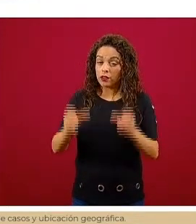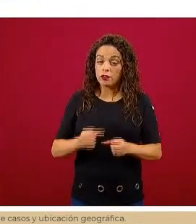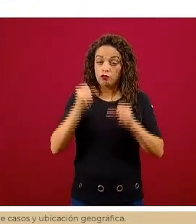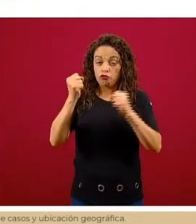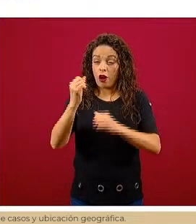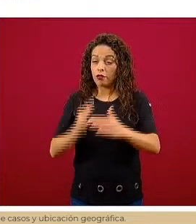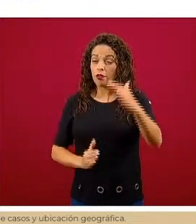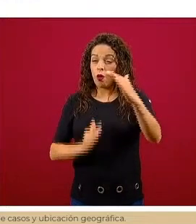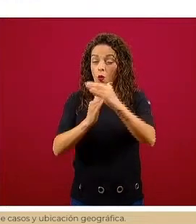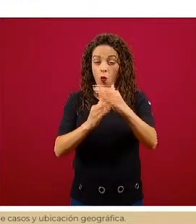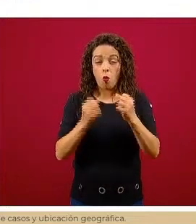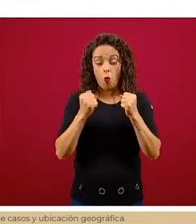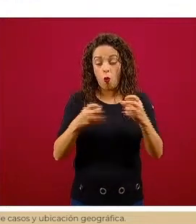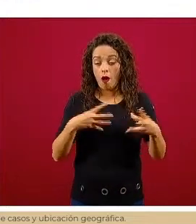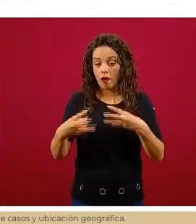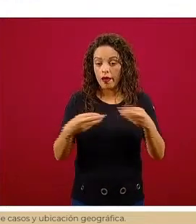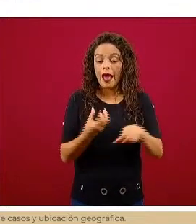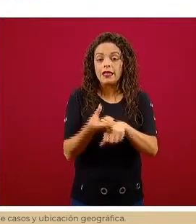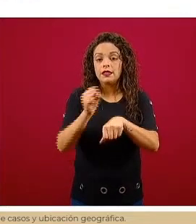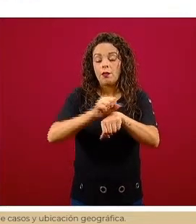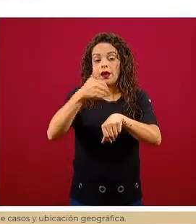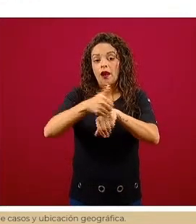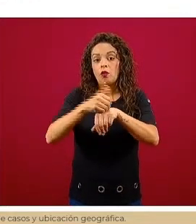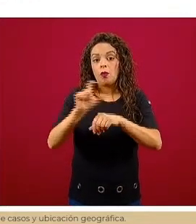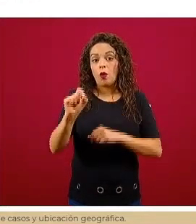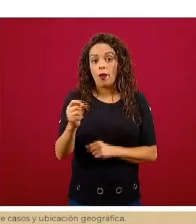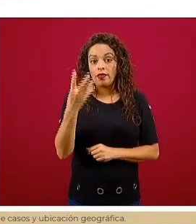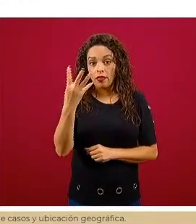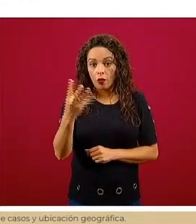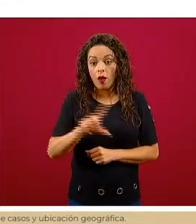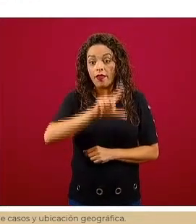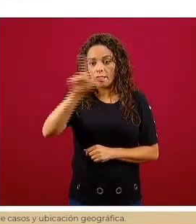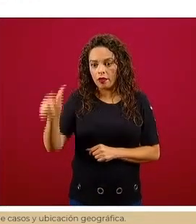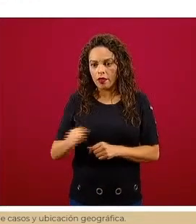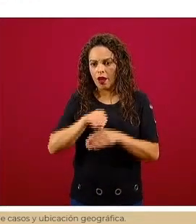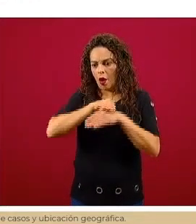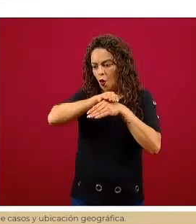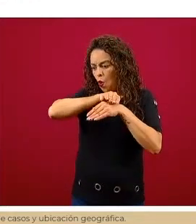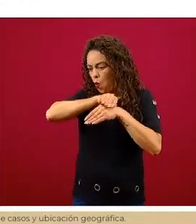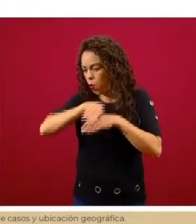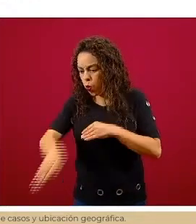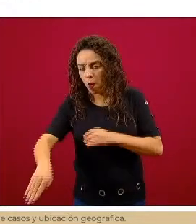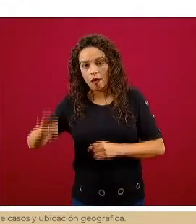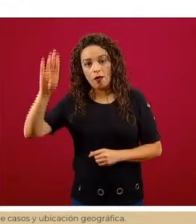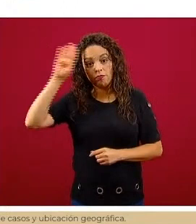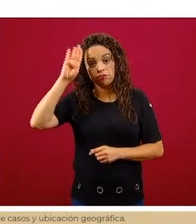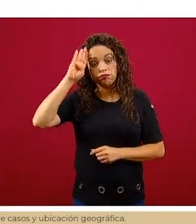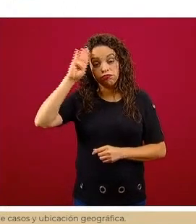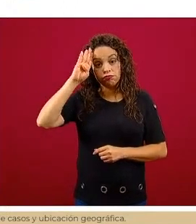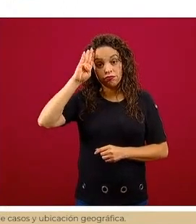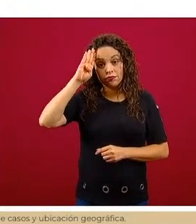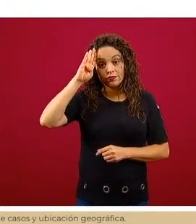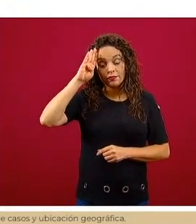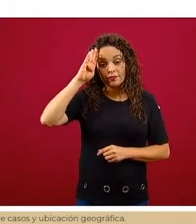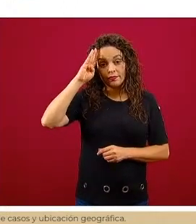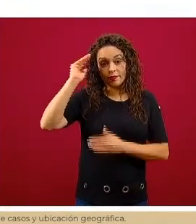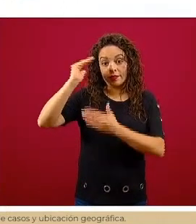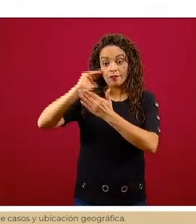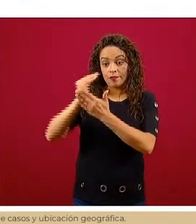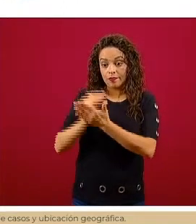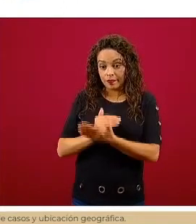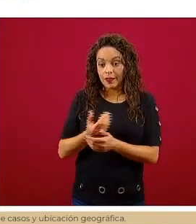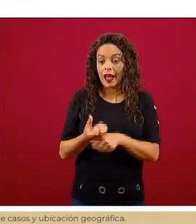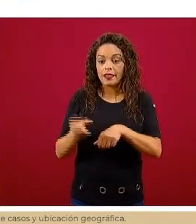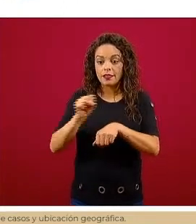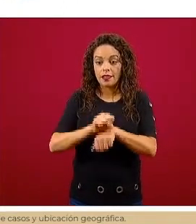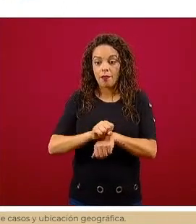semana 24 y una vez que llegó a él inició un descenso importante que llegó a ser bastante basal en la semana 27.